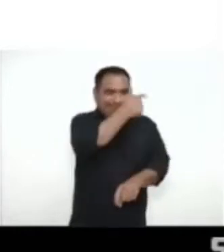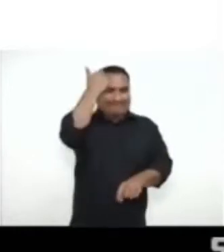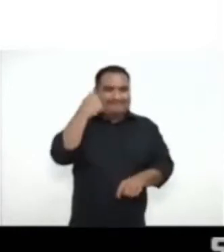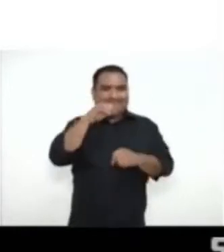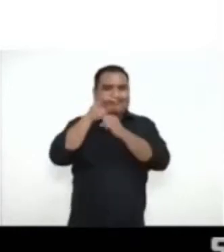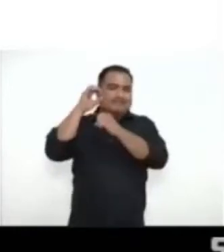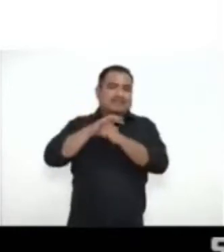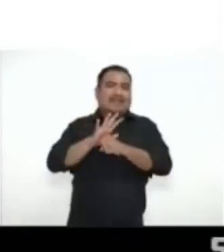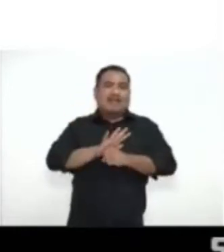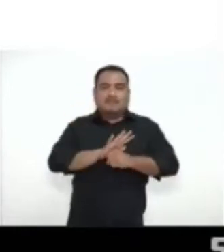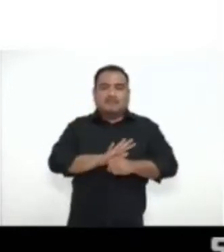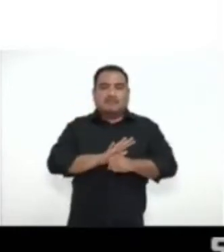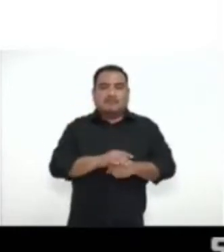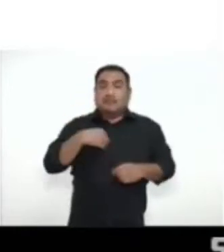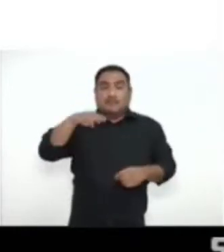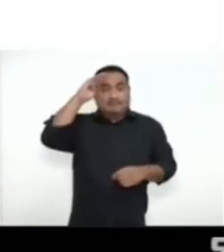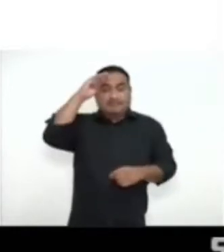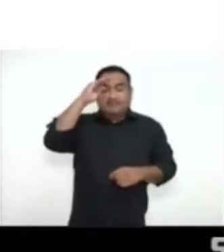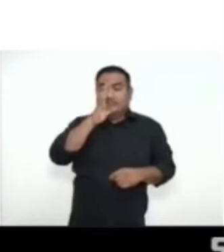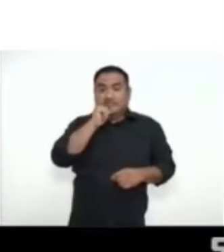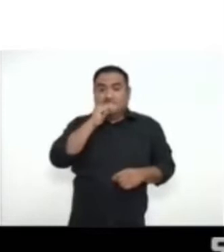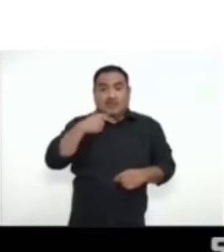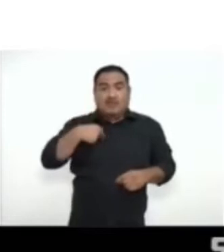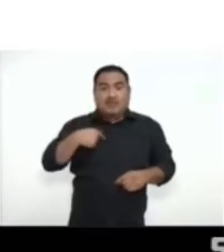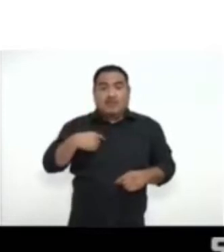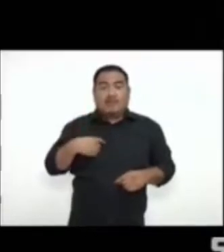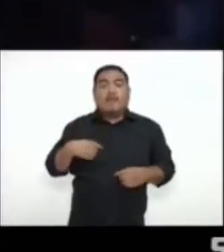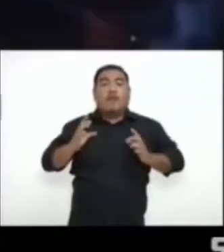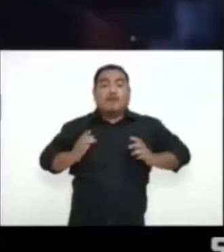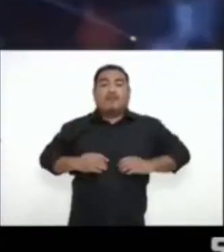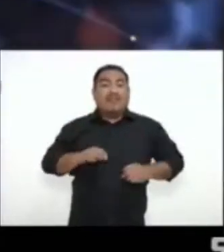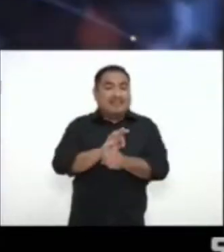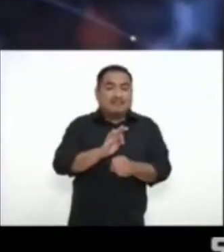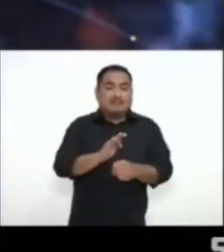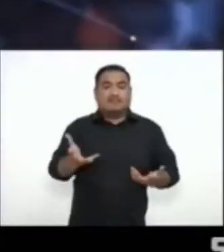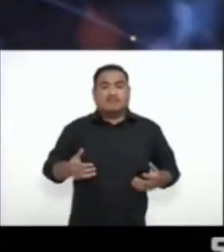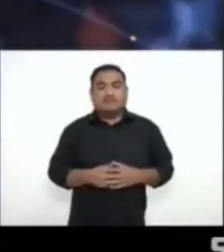Entonces, no voy a poder pensar, voy a reaccionar, como les acabo de mencionar, ¿no?